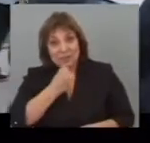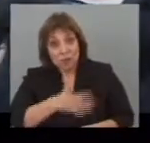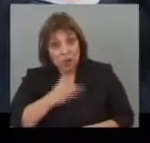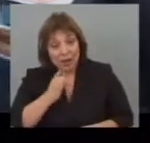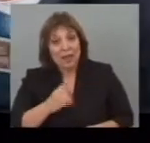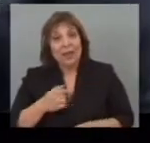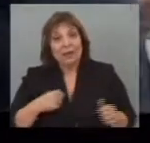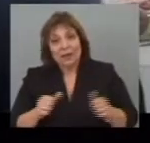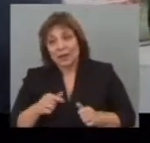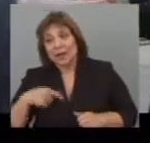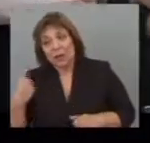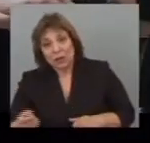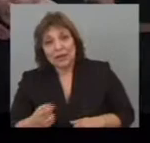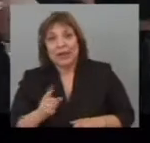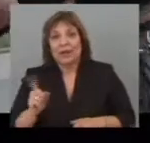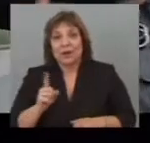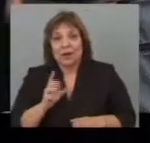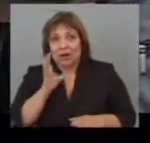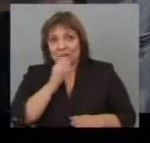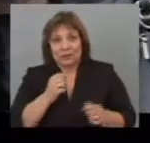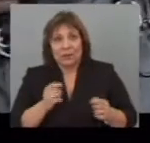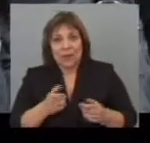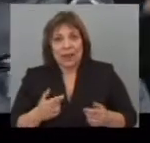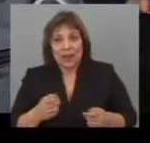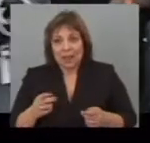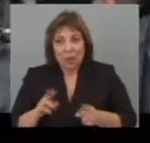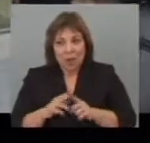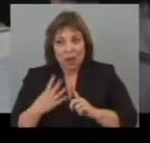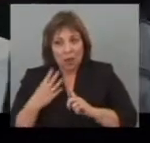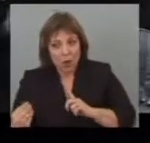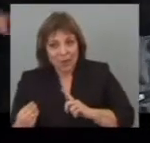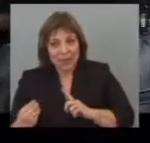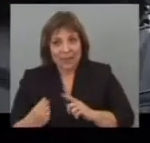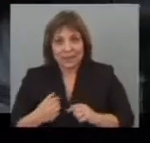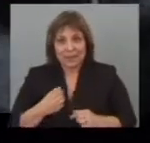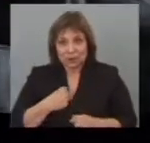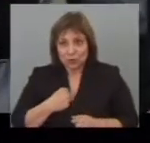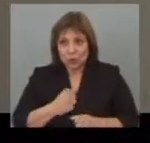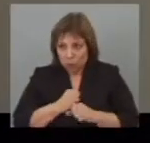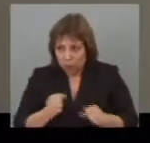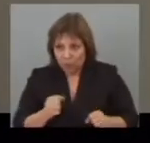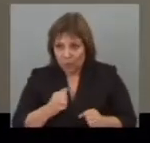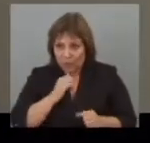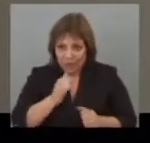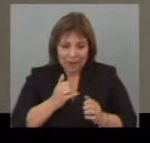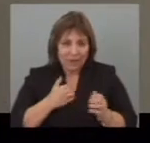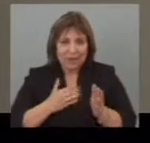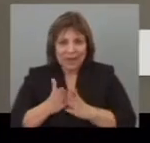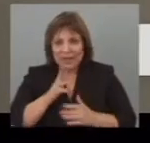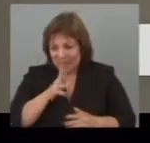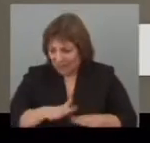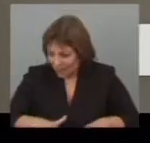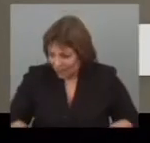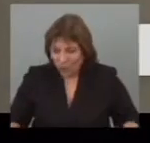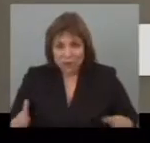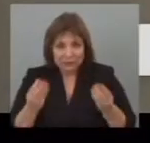a las que no se animan a denunciar. Que yo pienso que si yo me animé a salir con un montón de hijos y con